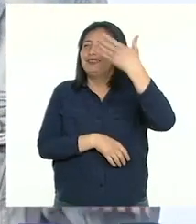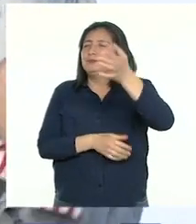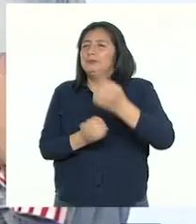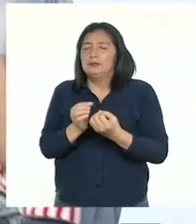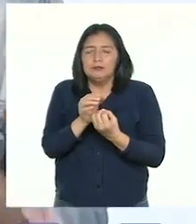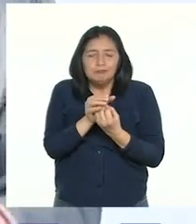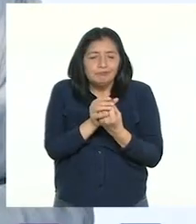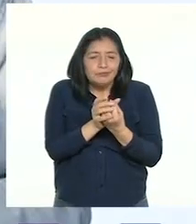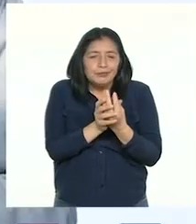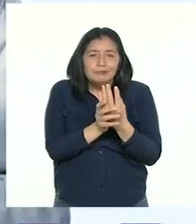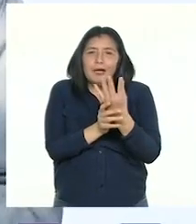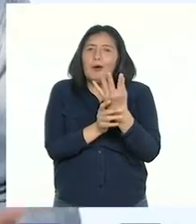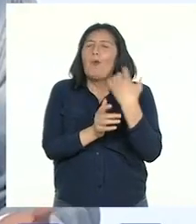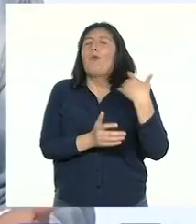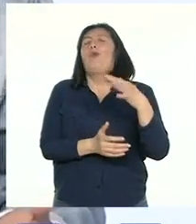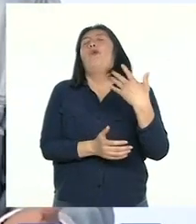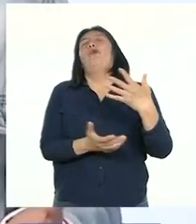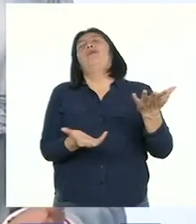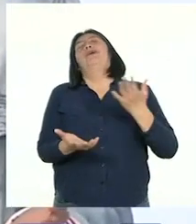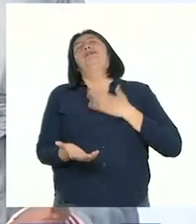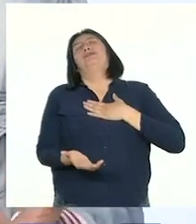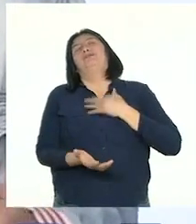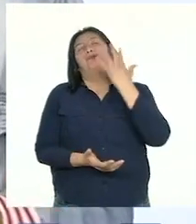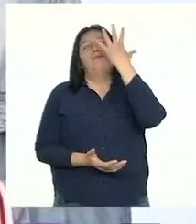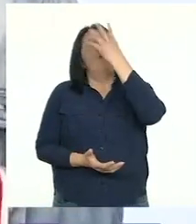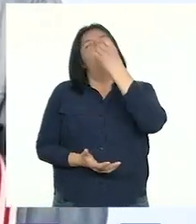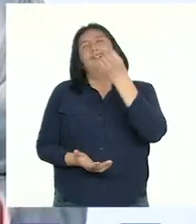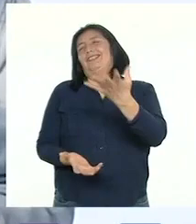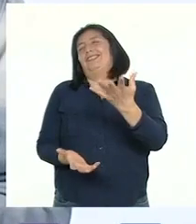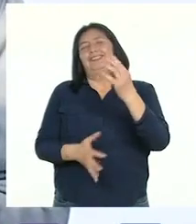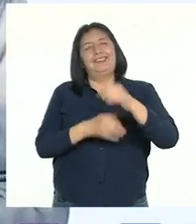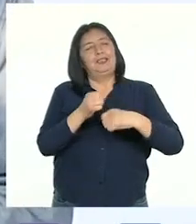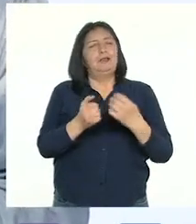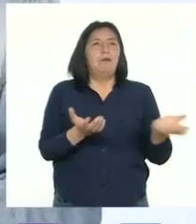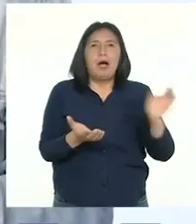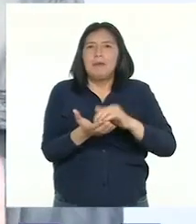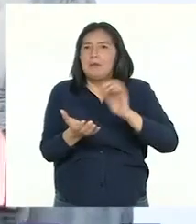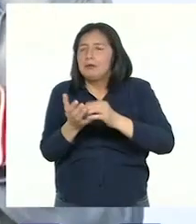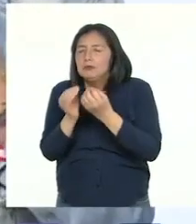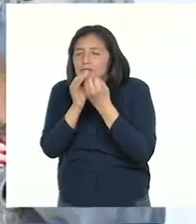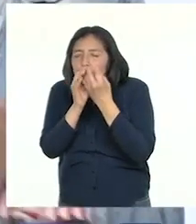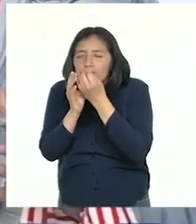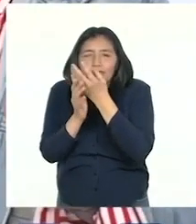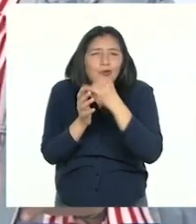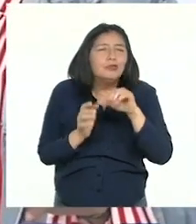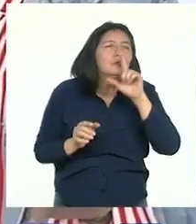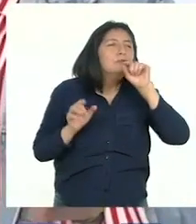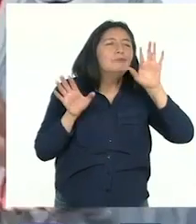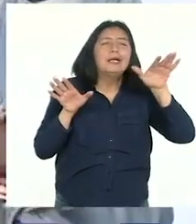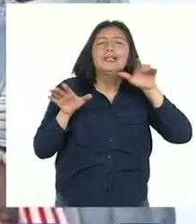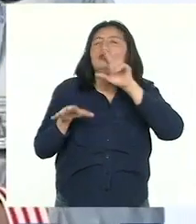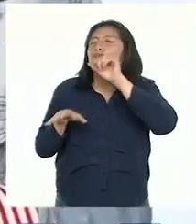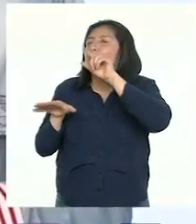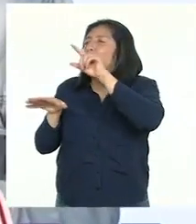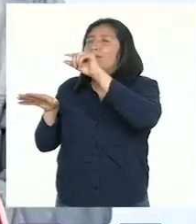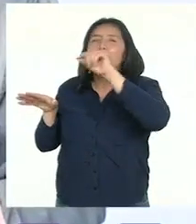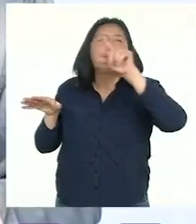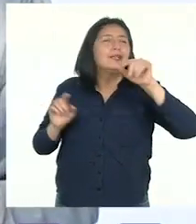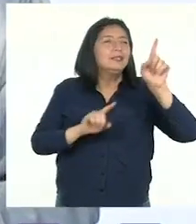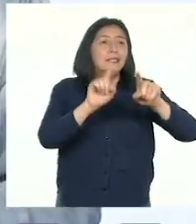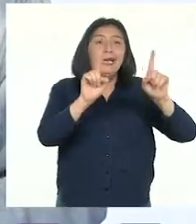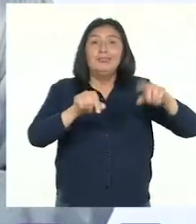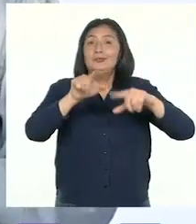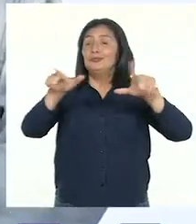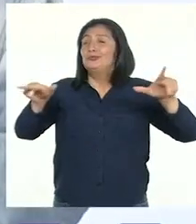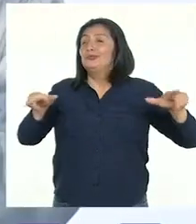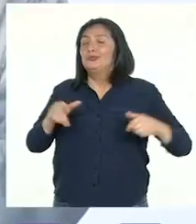primavera. Para mí es una de las épocas más lindas del año. Vamos a ver más flores, los pajaritos cantarán más que nunca y en algunos lugares del